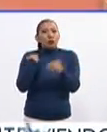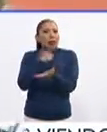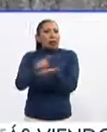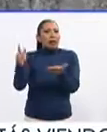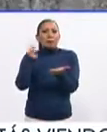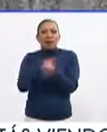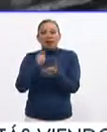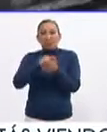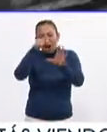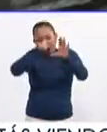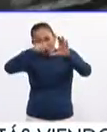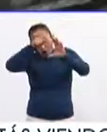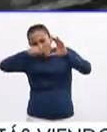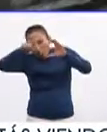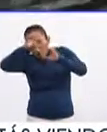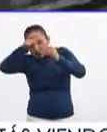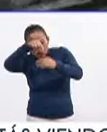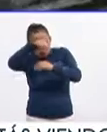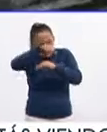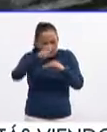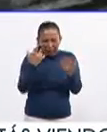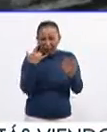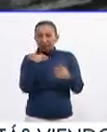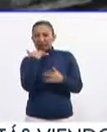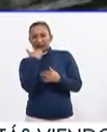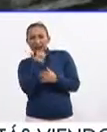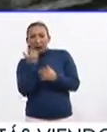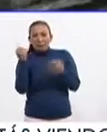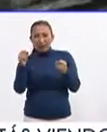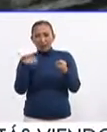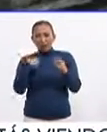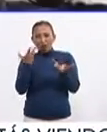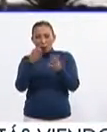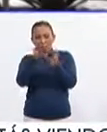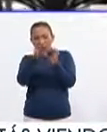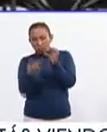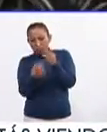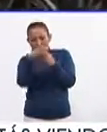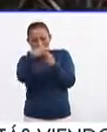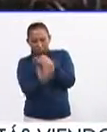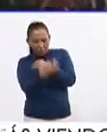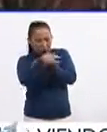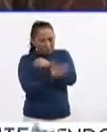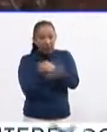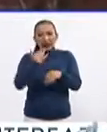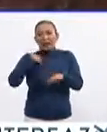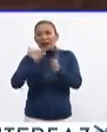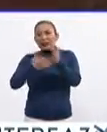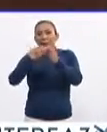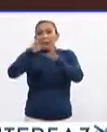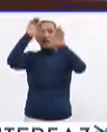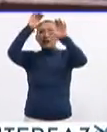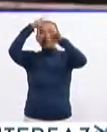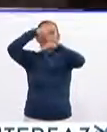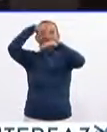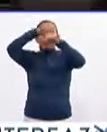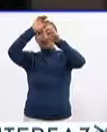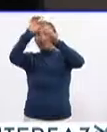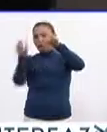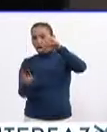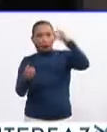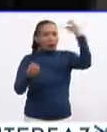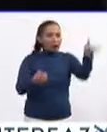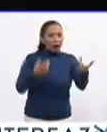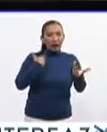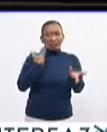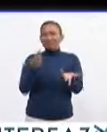había hoyos, ya había muchos espacios de los estucos que se habían desprendido, ya le faltaban varias piedras en lo que son